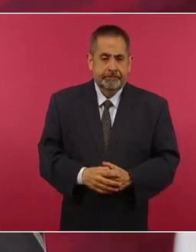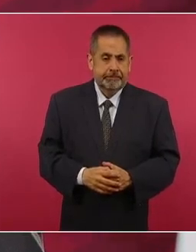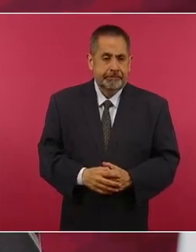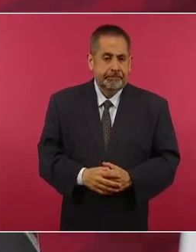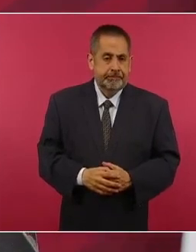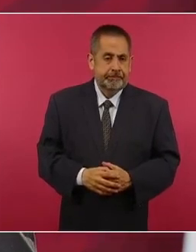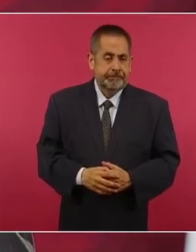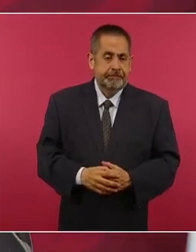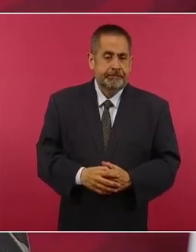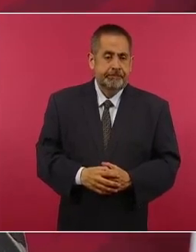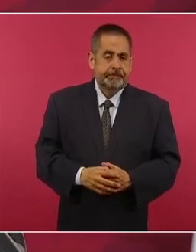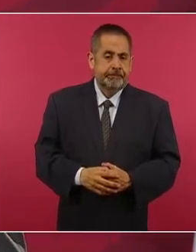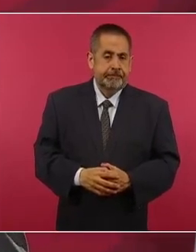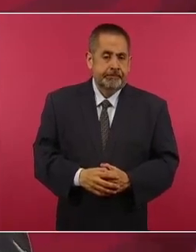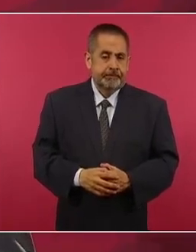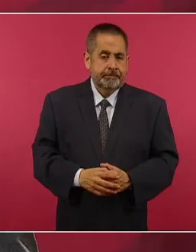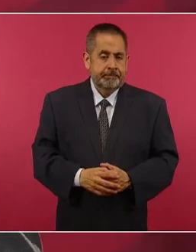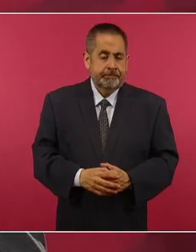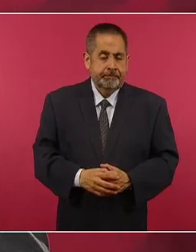también